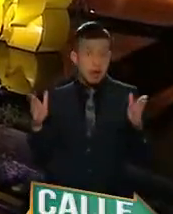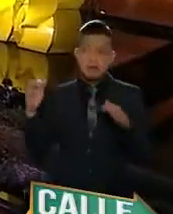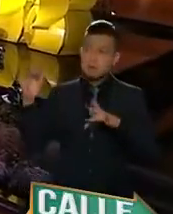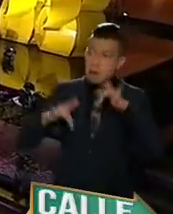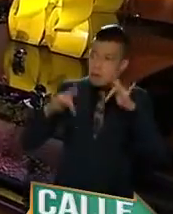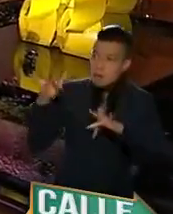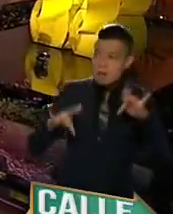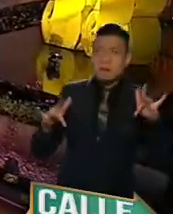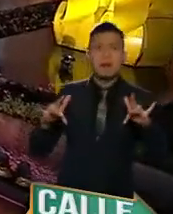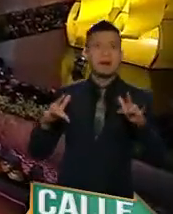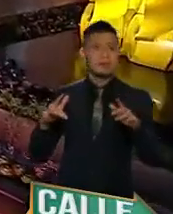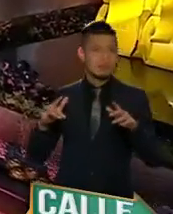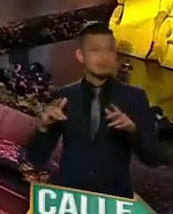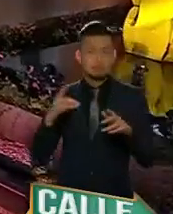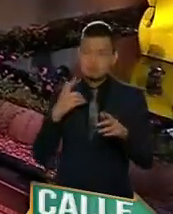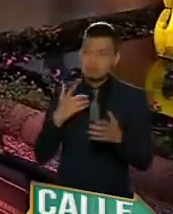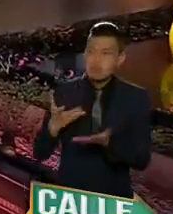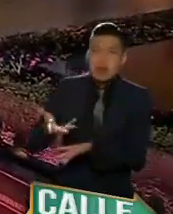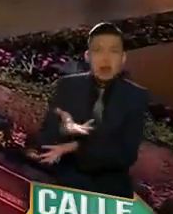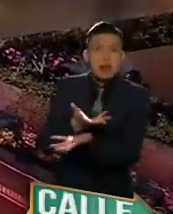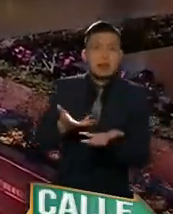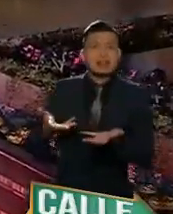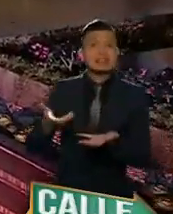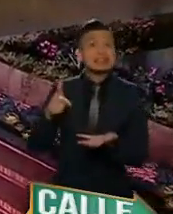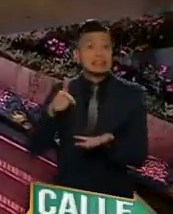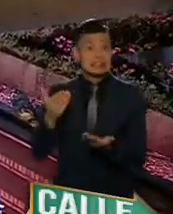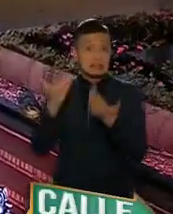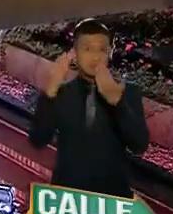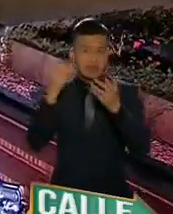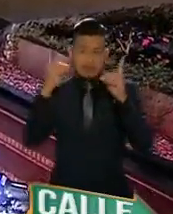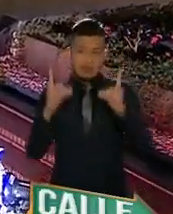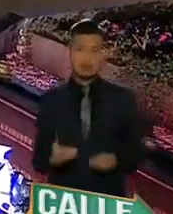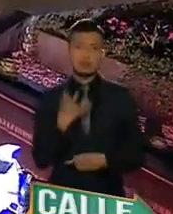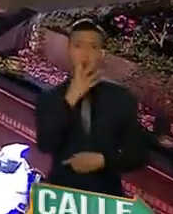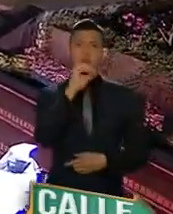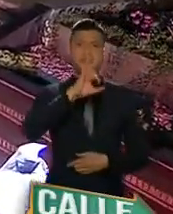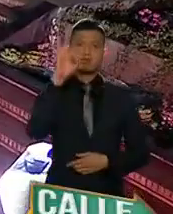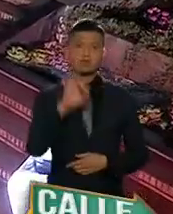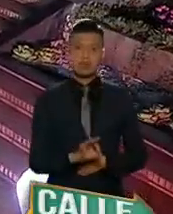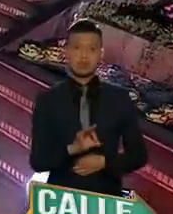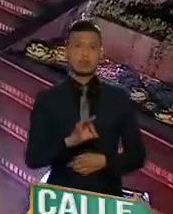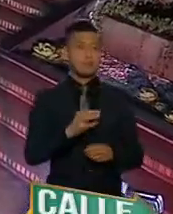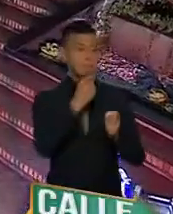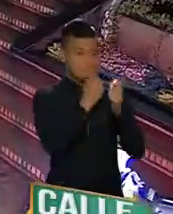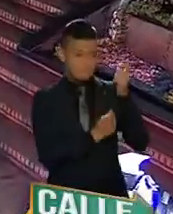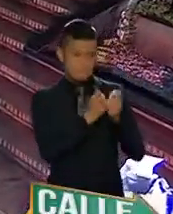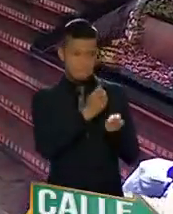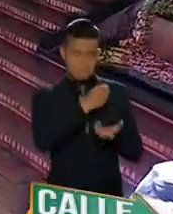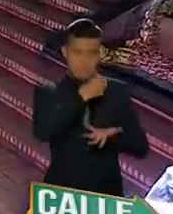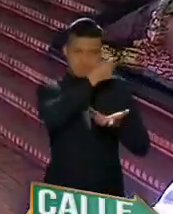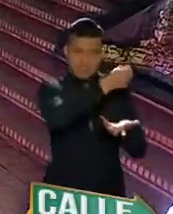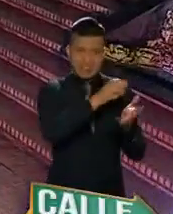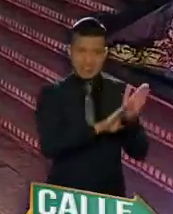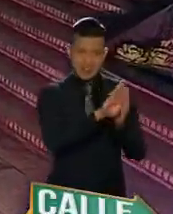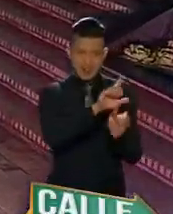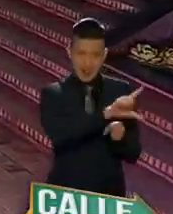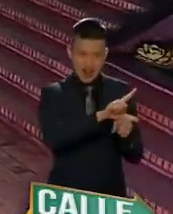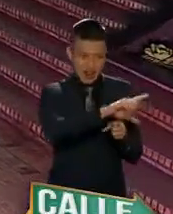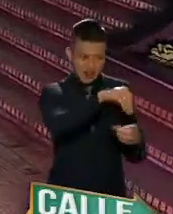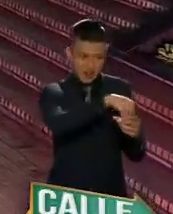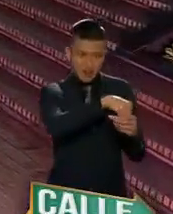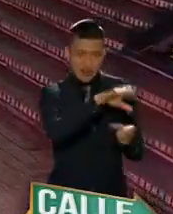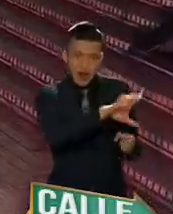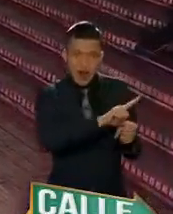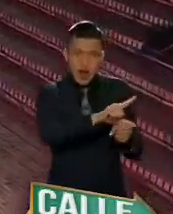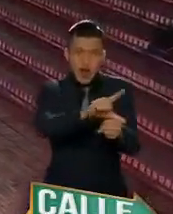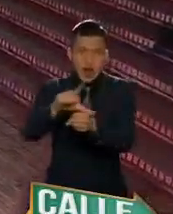y decidimos que el 50% del presupuesto de los fondos de desarrollo local lo va a decidir directamente la ciudadanía. ¡Qué maravilla!